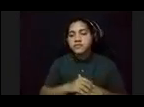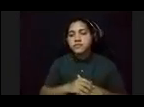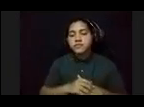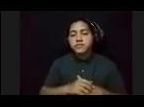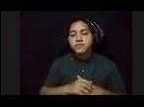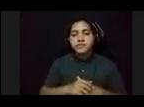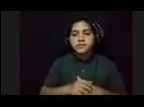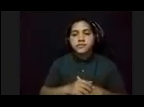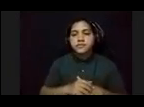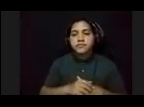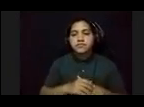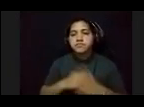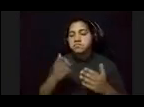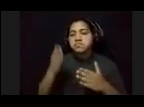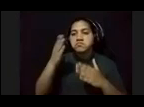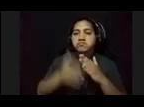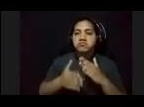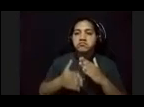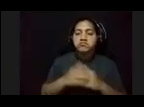Y concluyo.